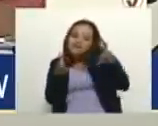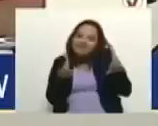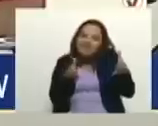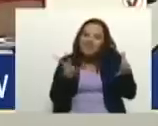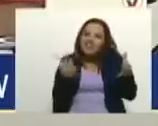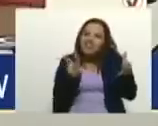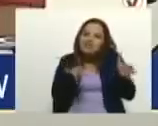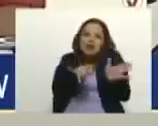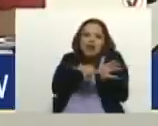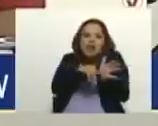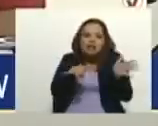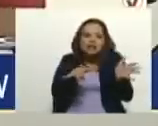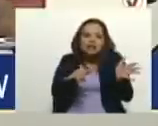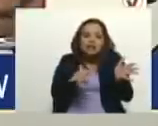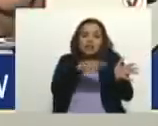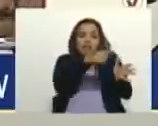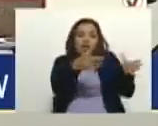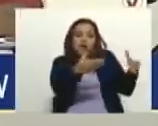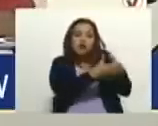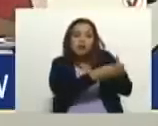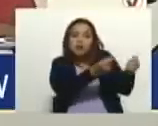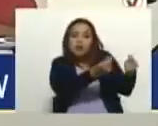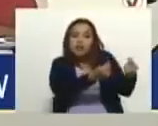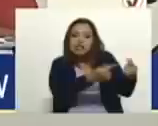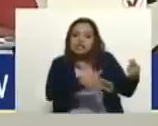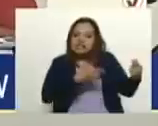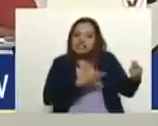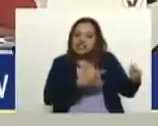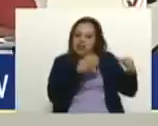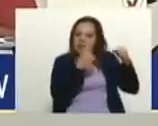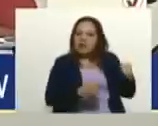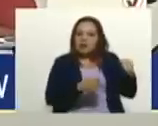y se sienten guapos. Por eso los ataques en Táchira